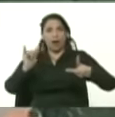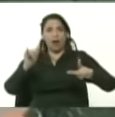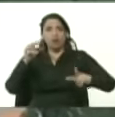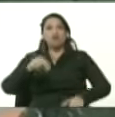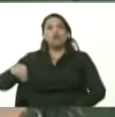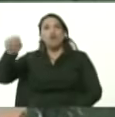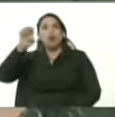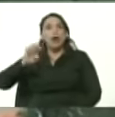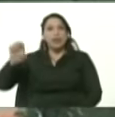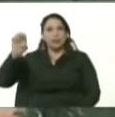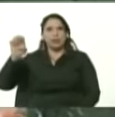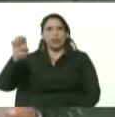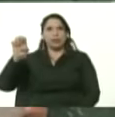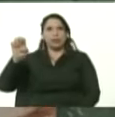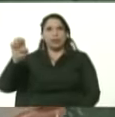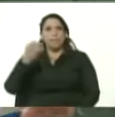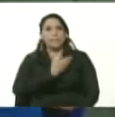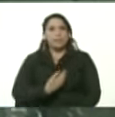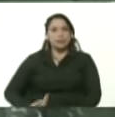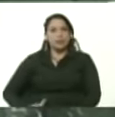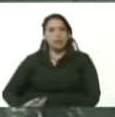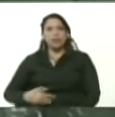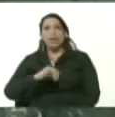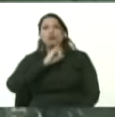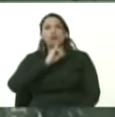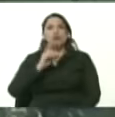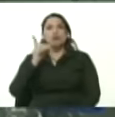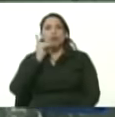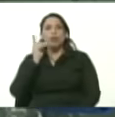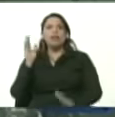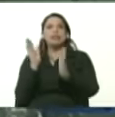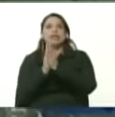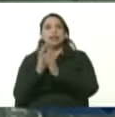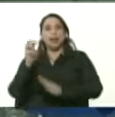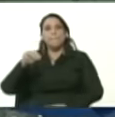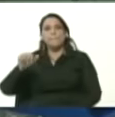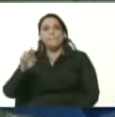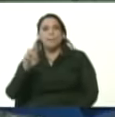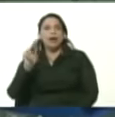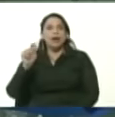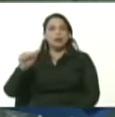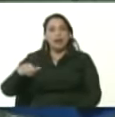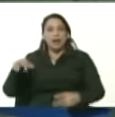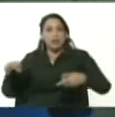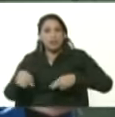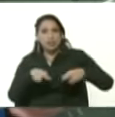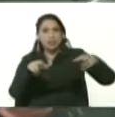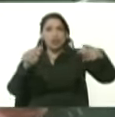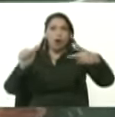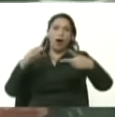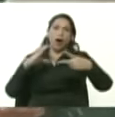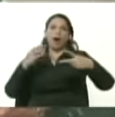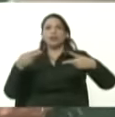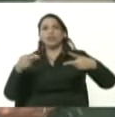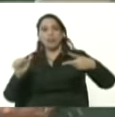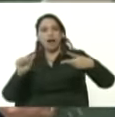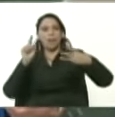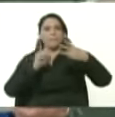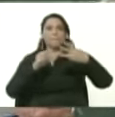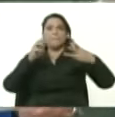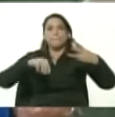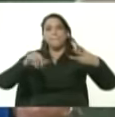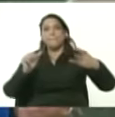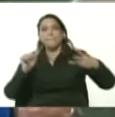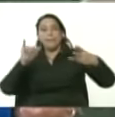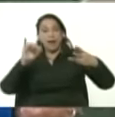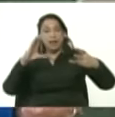noroeste, presidente Duque: Santa Marta, Riohacha y Maicao. En